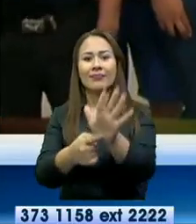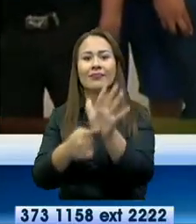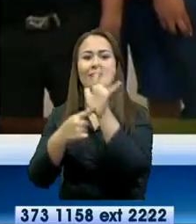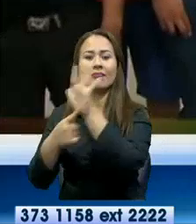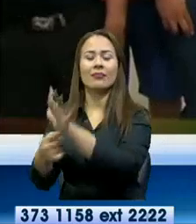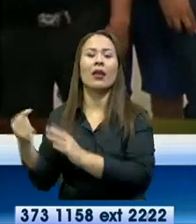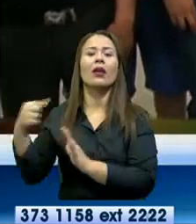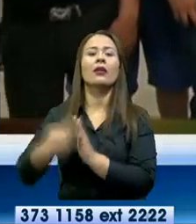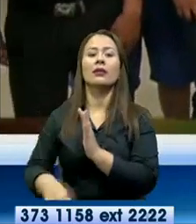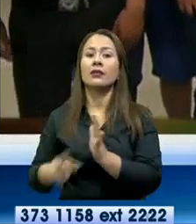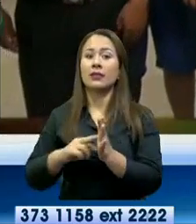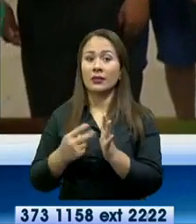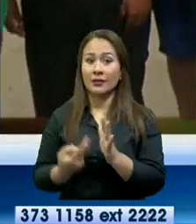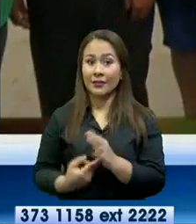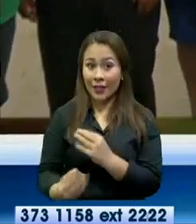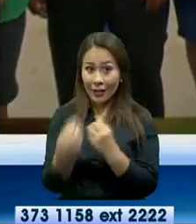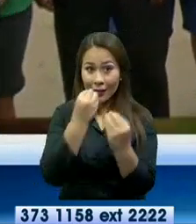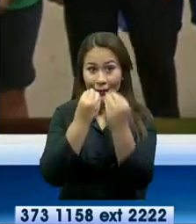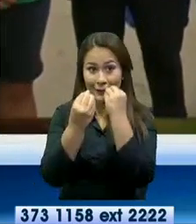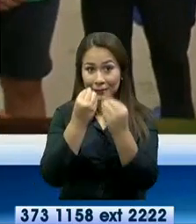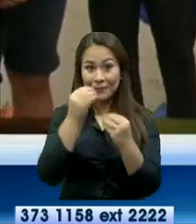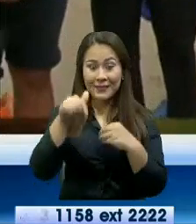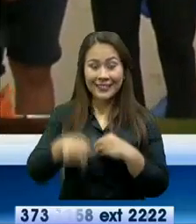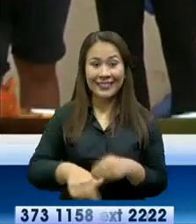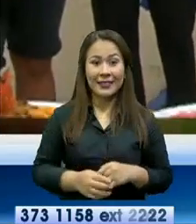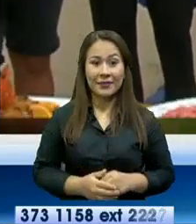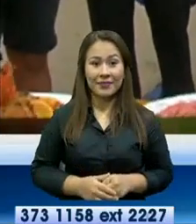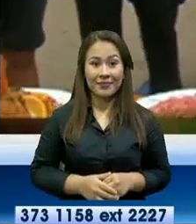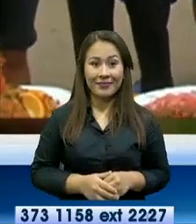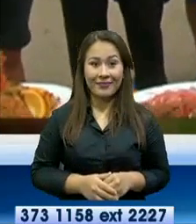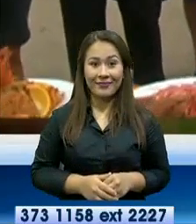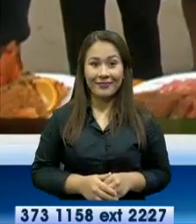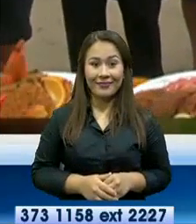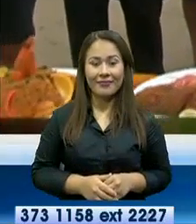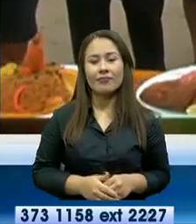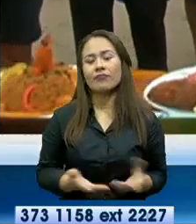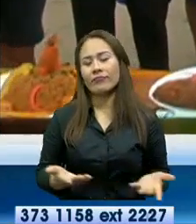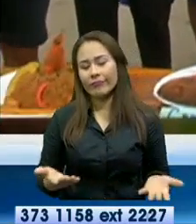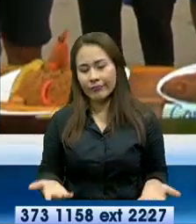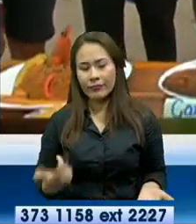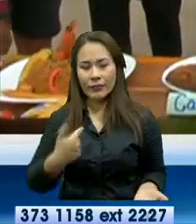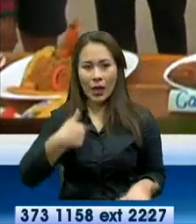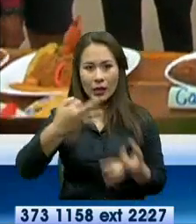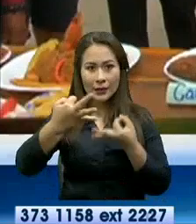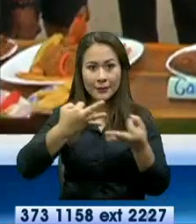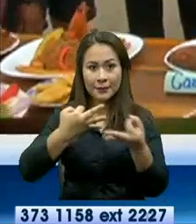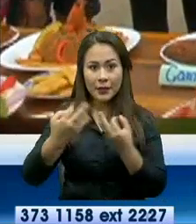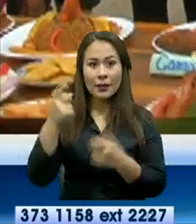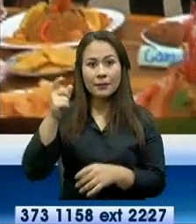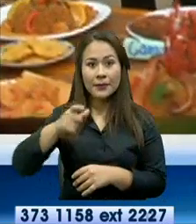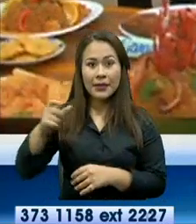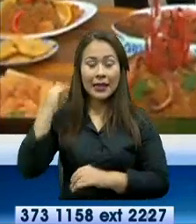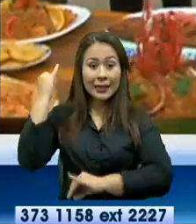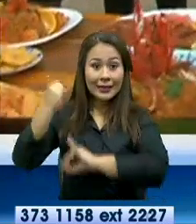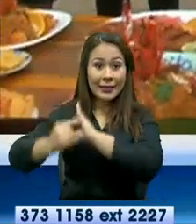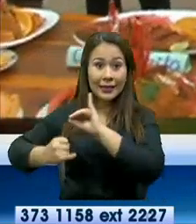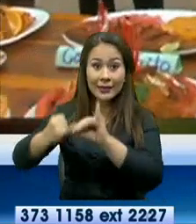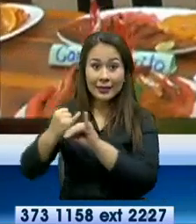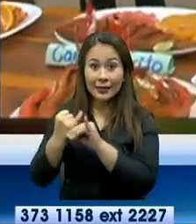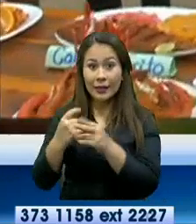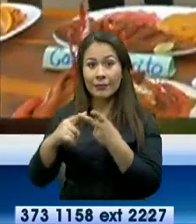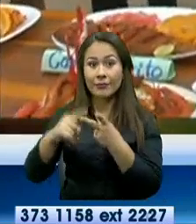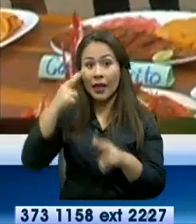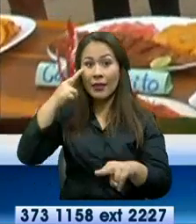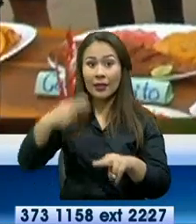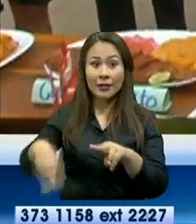que concierne a la gastronomía central. Como le ofrecemos al turista internacional y nacional y